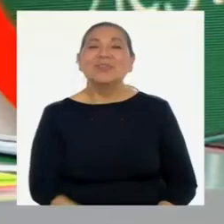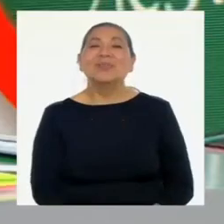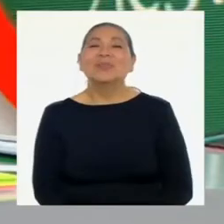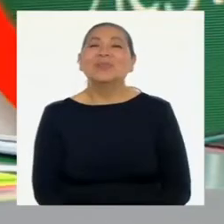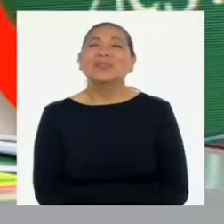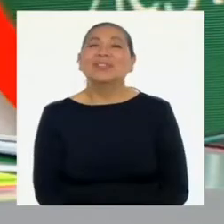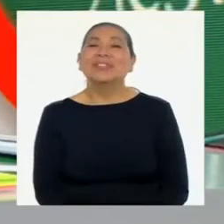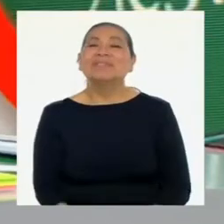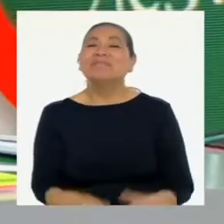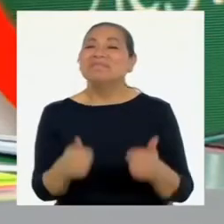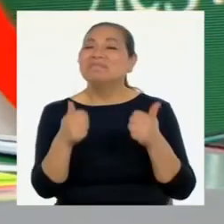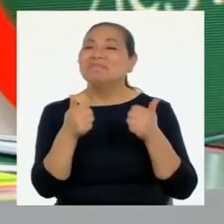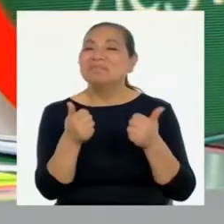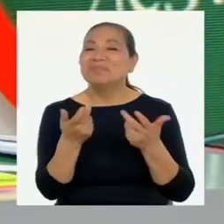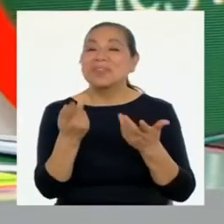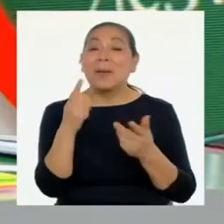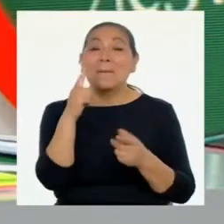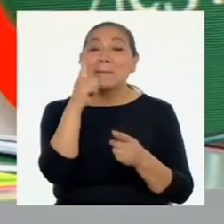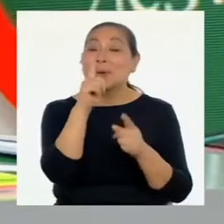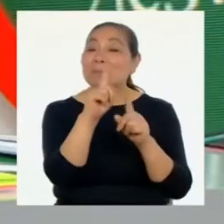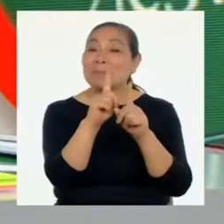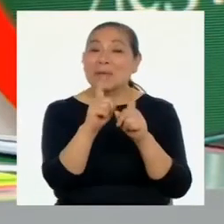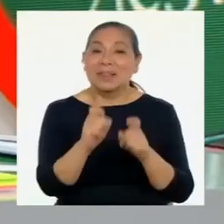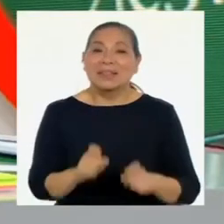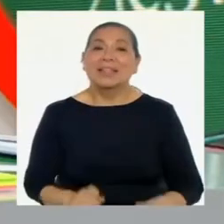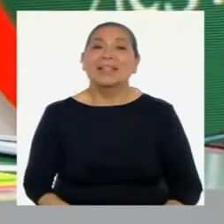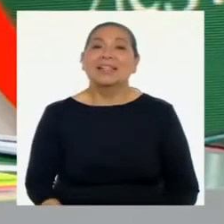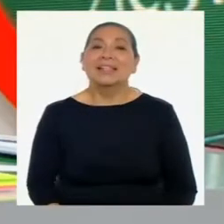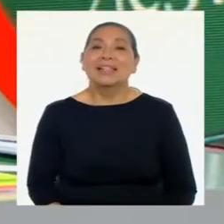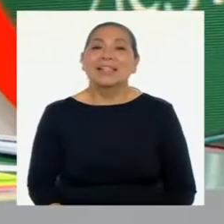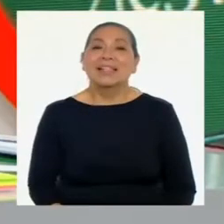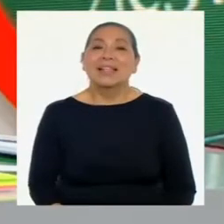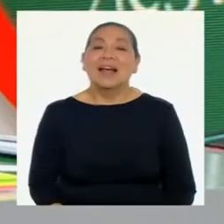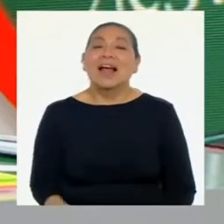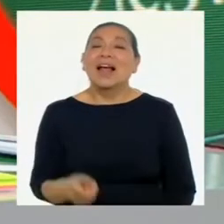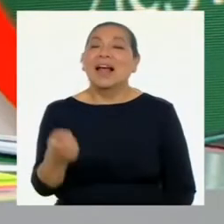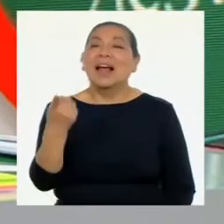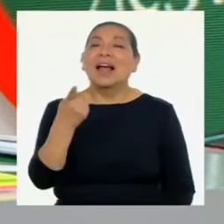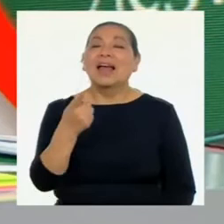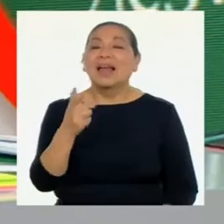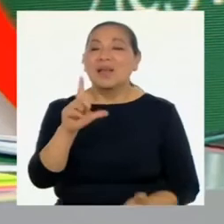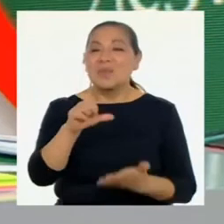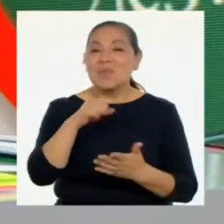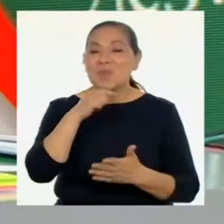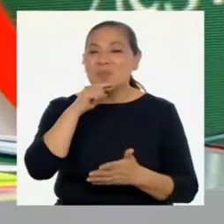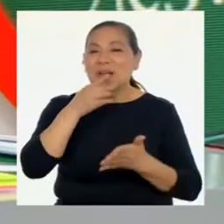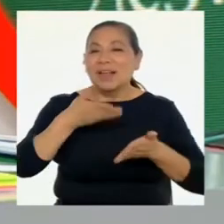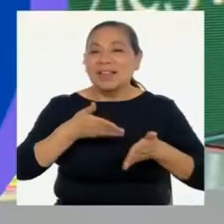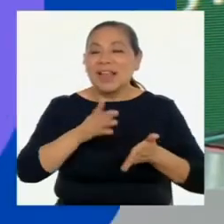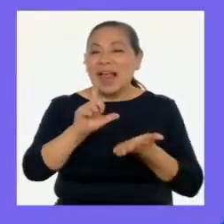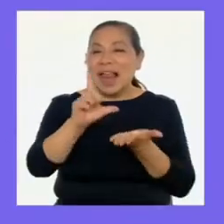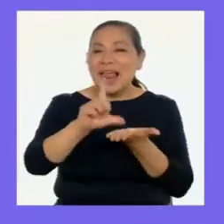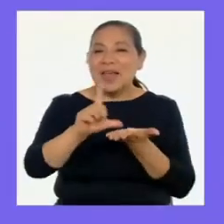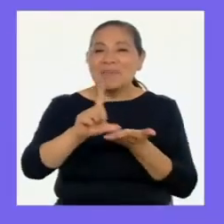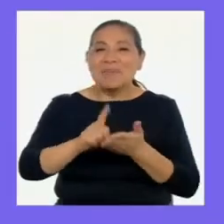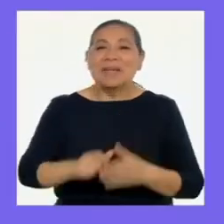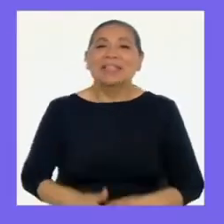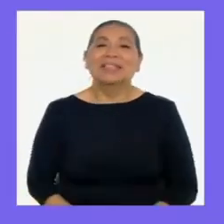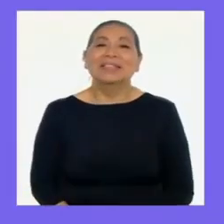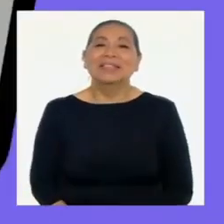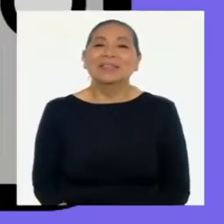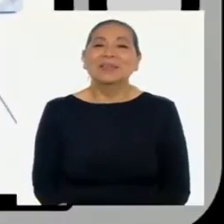a oírlos. Bien, la primera pregunta viene de Cielo desde la ciudad de Lima.